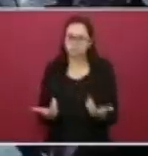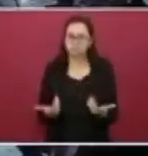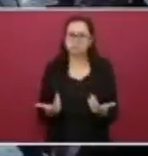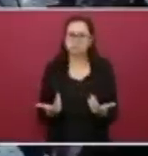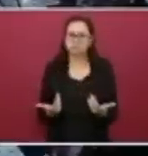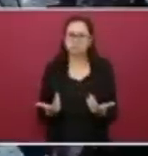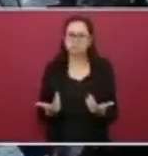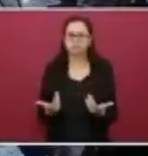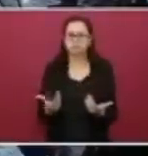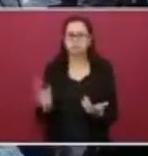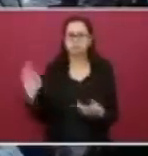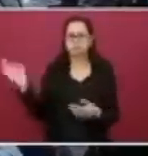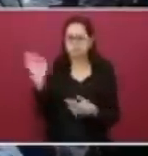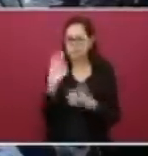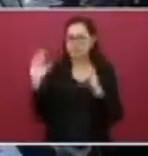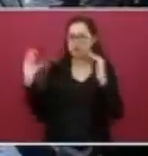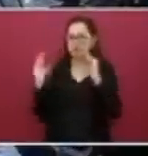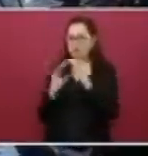de albergues